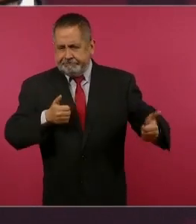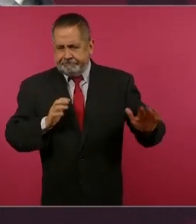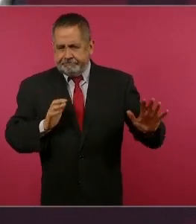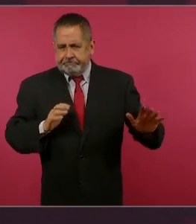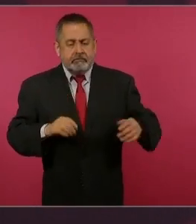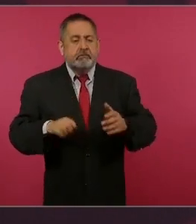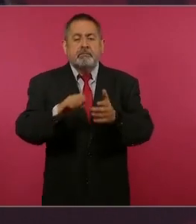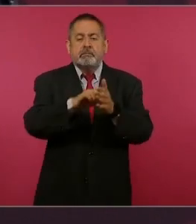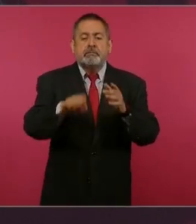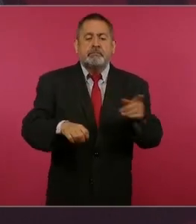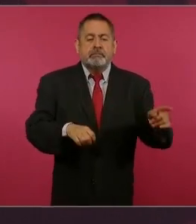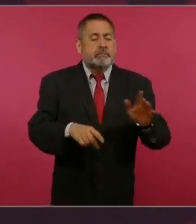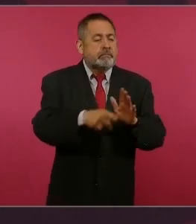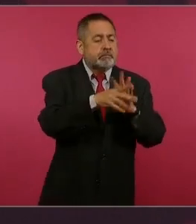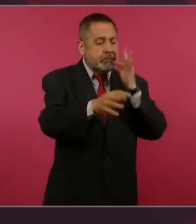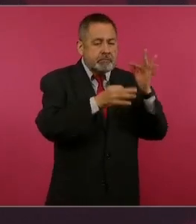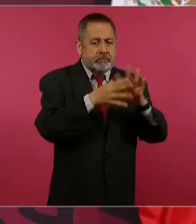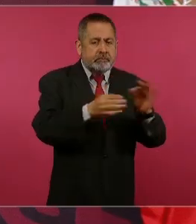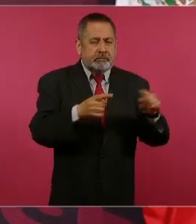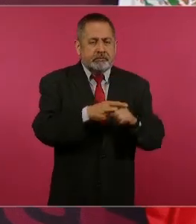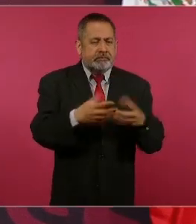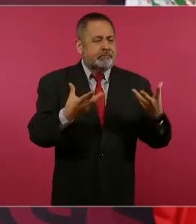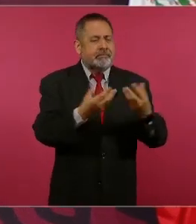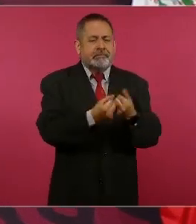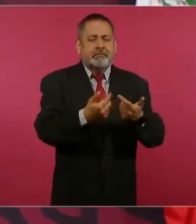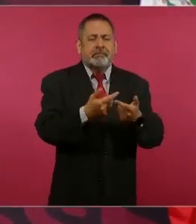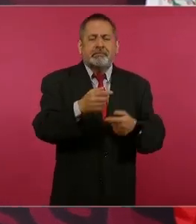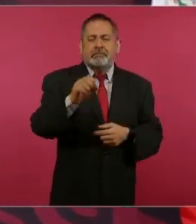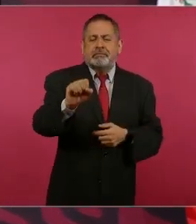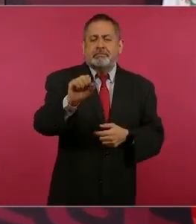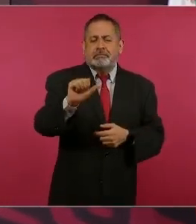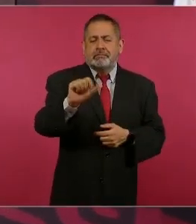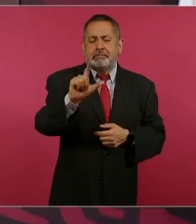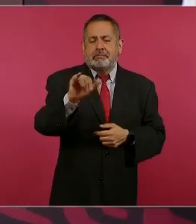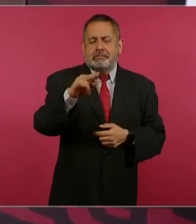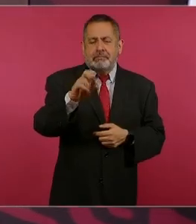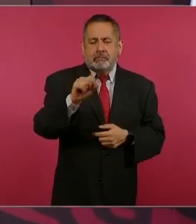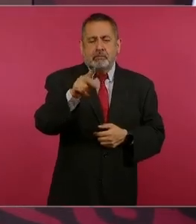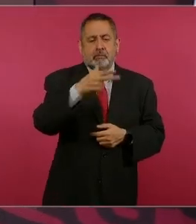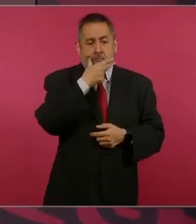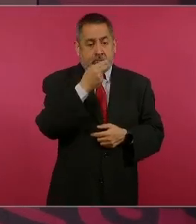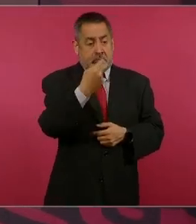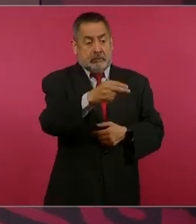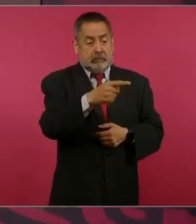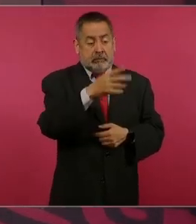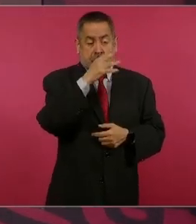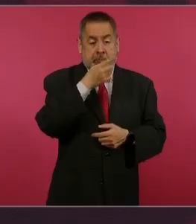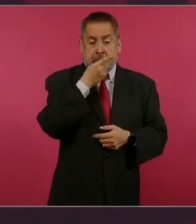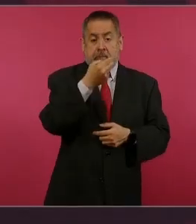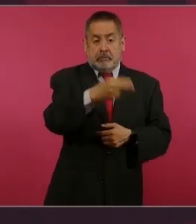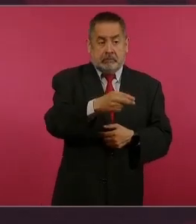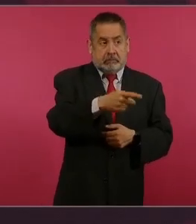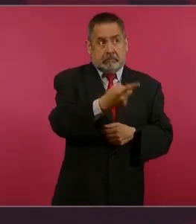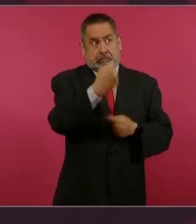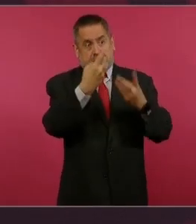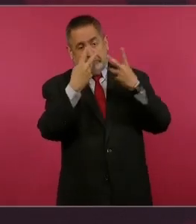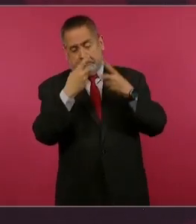Por ejemplo, los periodistas de Salinas, uno que no puedo mencionar aquí porque me